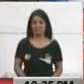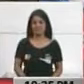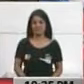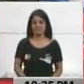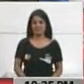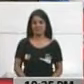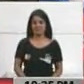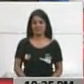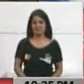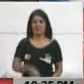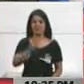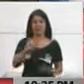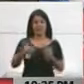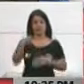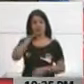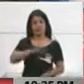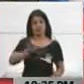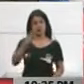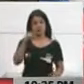Cuarta República.